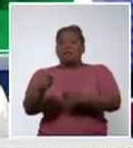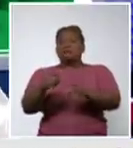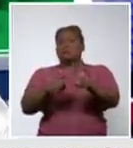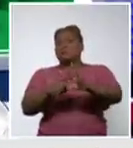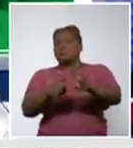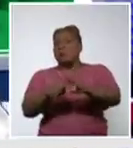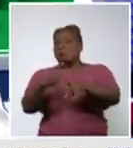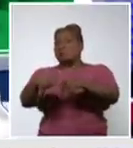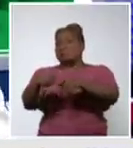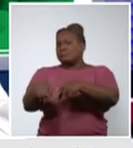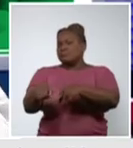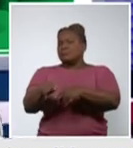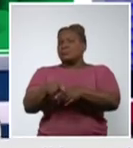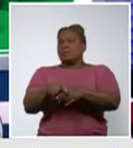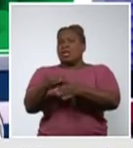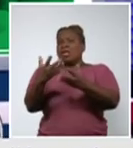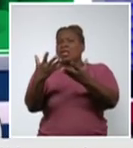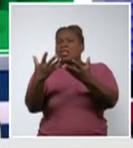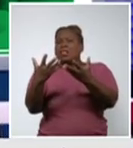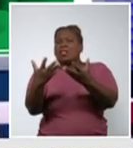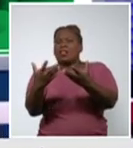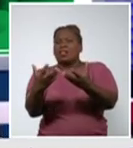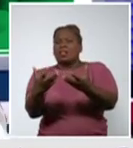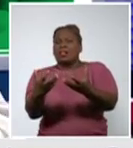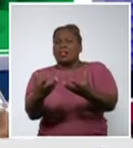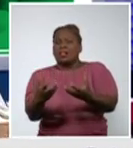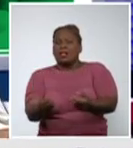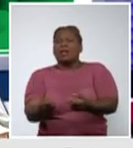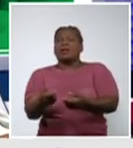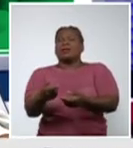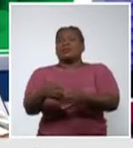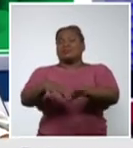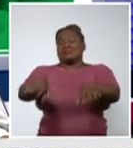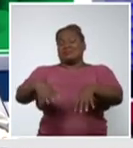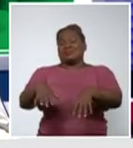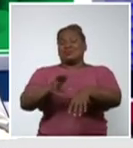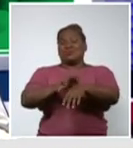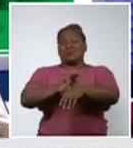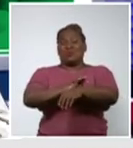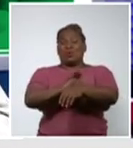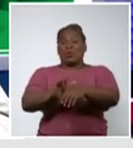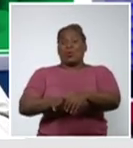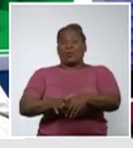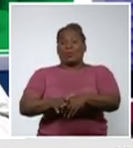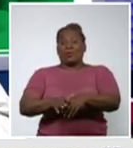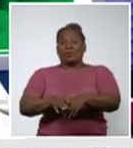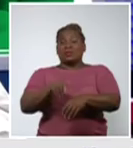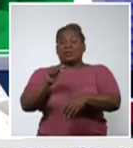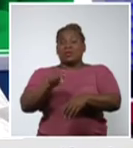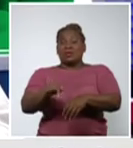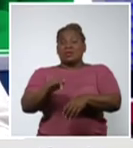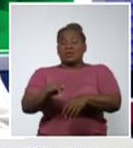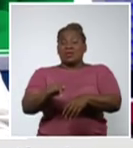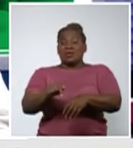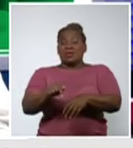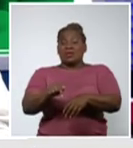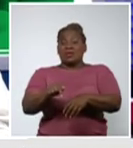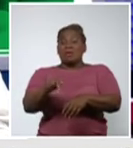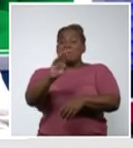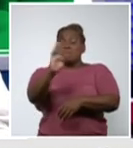el deterioro de la situación epidemiológica en el gigante americano, en